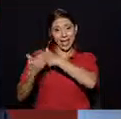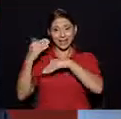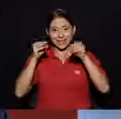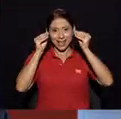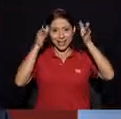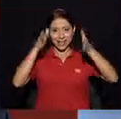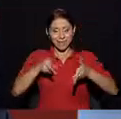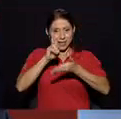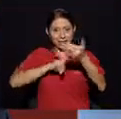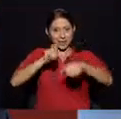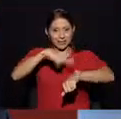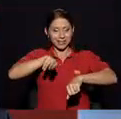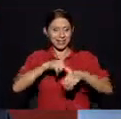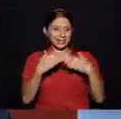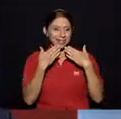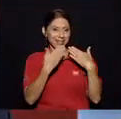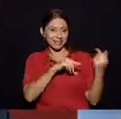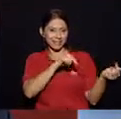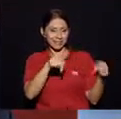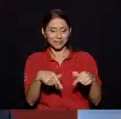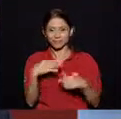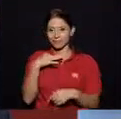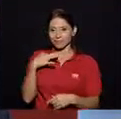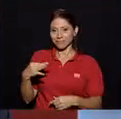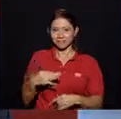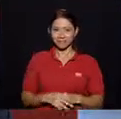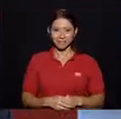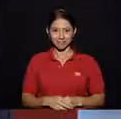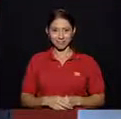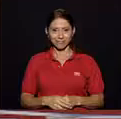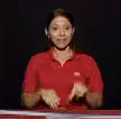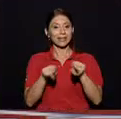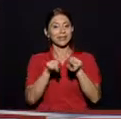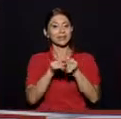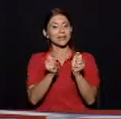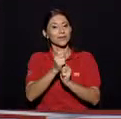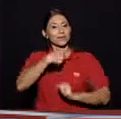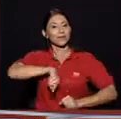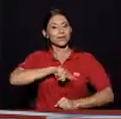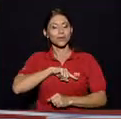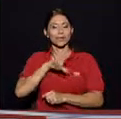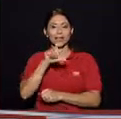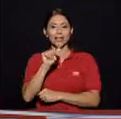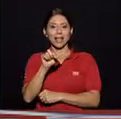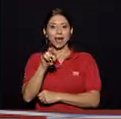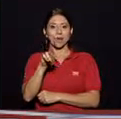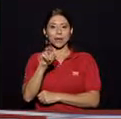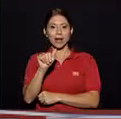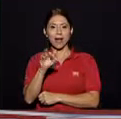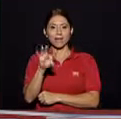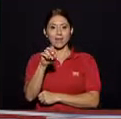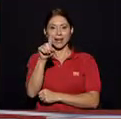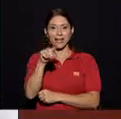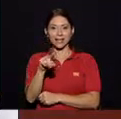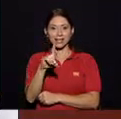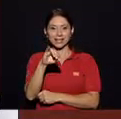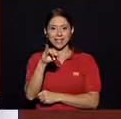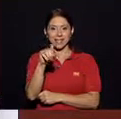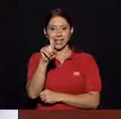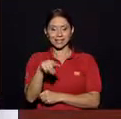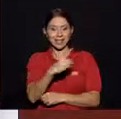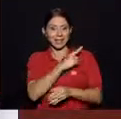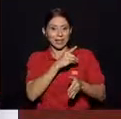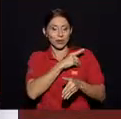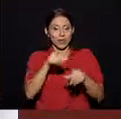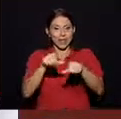académica de la Universidad Nacional. Gracias, Ana Teresa, por estar con nosotros. Con mucho gusto. También está con nosotros Laura Fernández Díaz, quien es la directora del área de